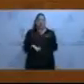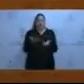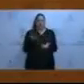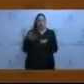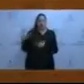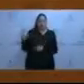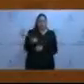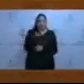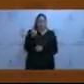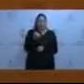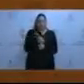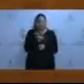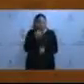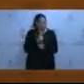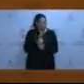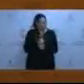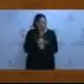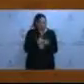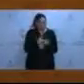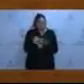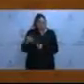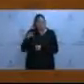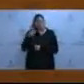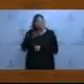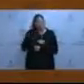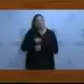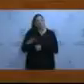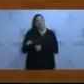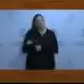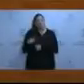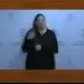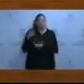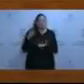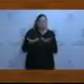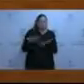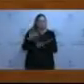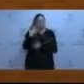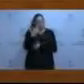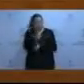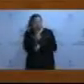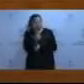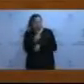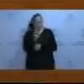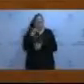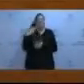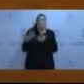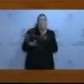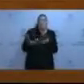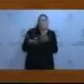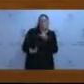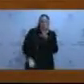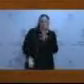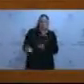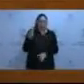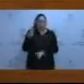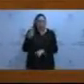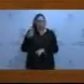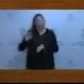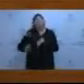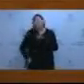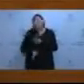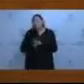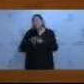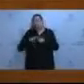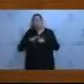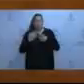además, adecuadamente? Valorar la baja, el alta o la continuidad. Bien. El caso